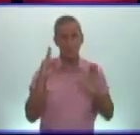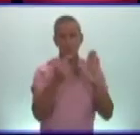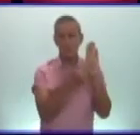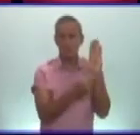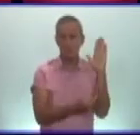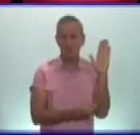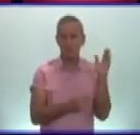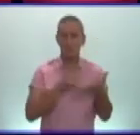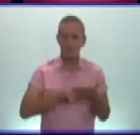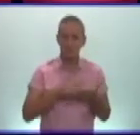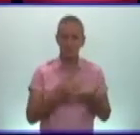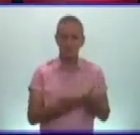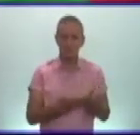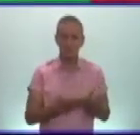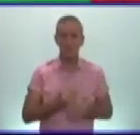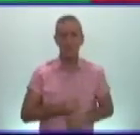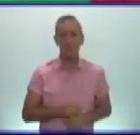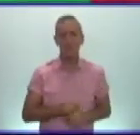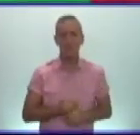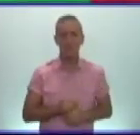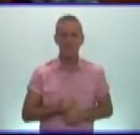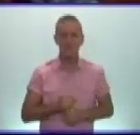el dúo Buena Fe.